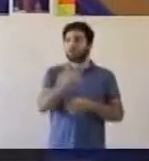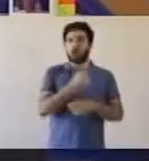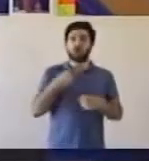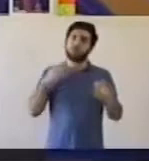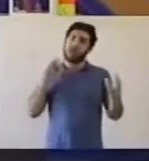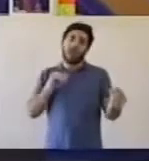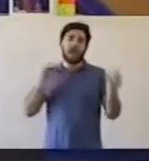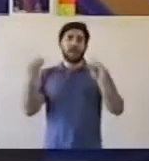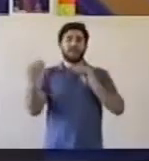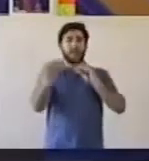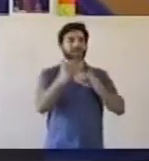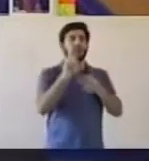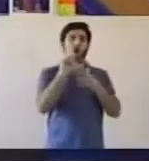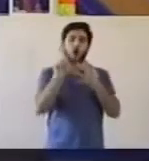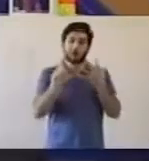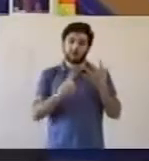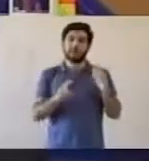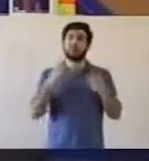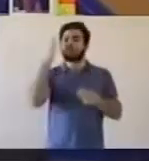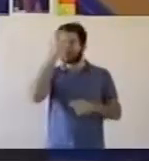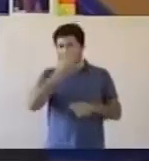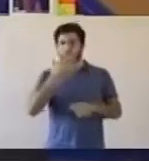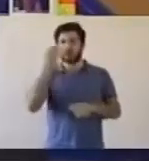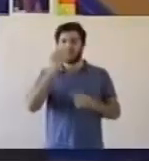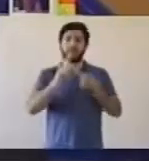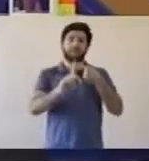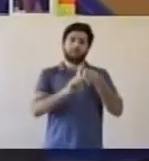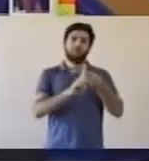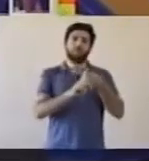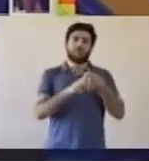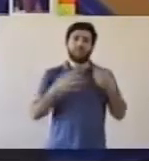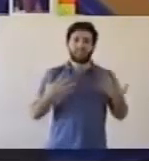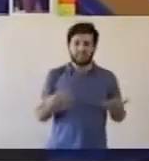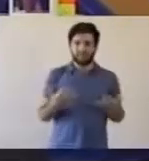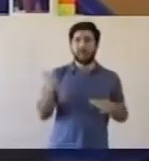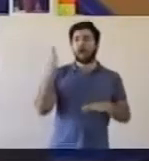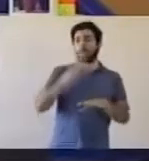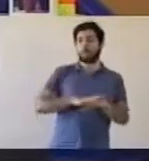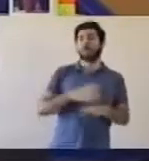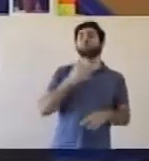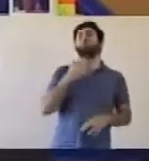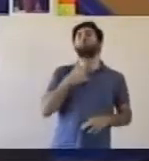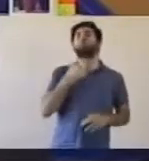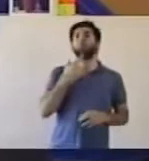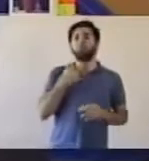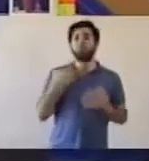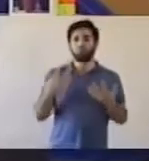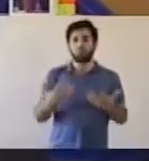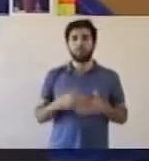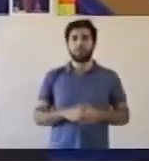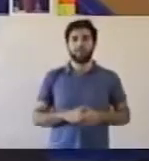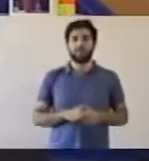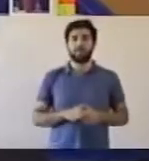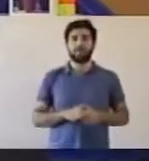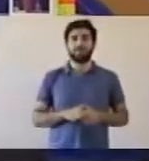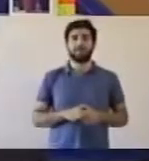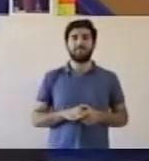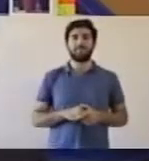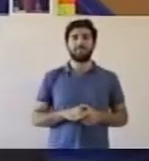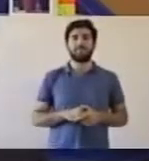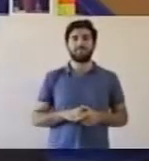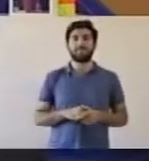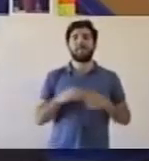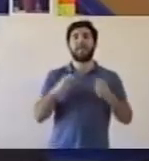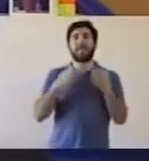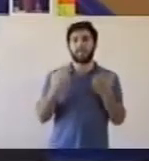nuestra familia lo que nosotros sentimos hacia ellos, ¿sí? Lo que más nos gusta de ellos. Entonces, ¿qué vamos a